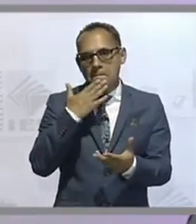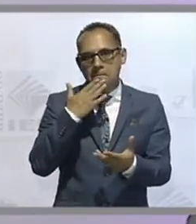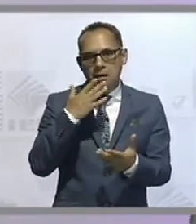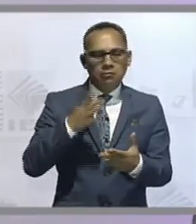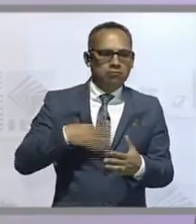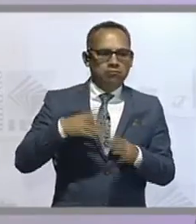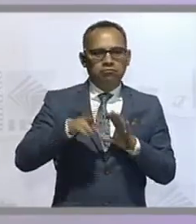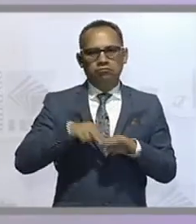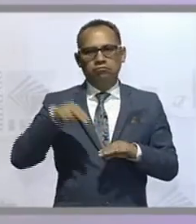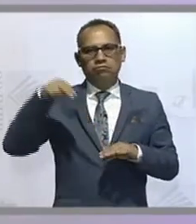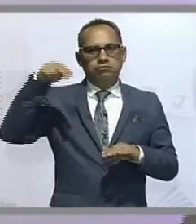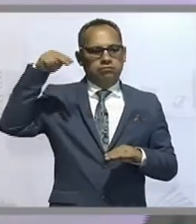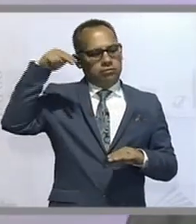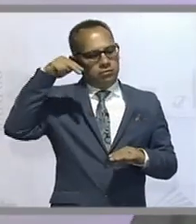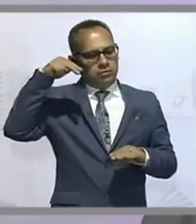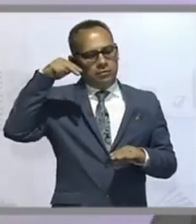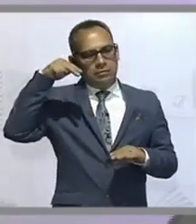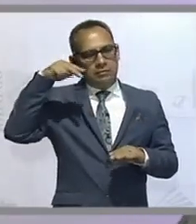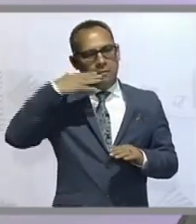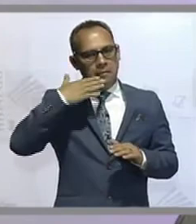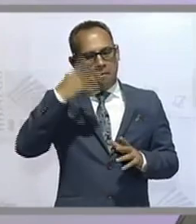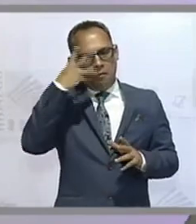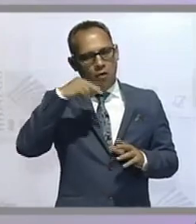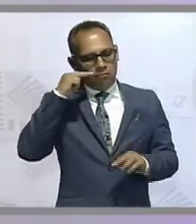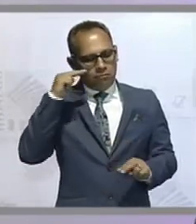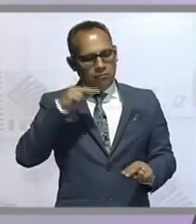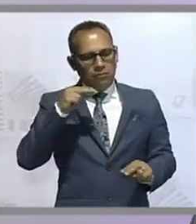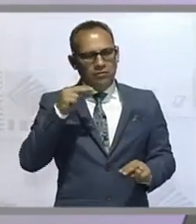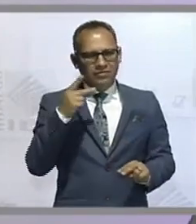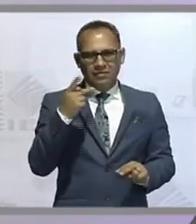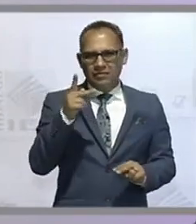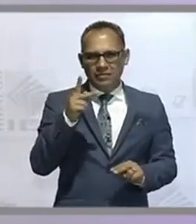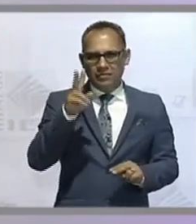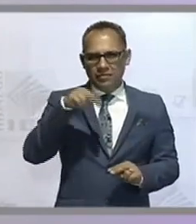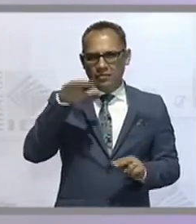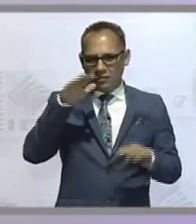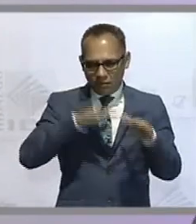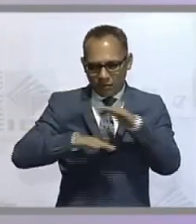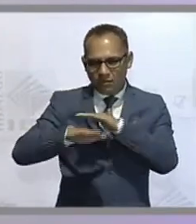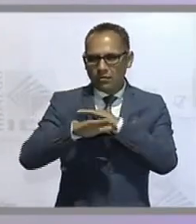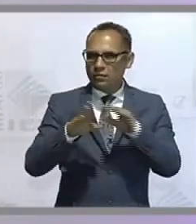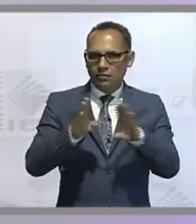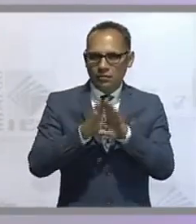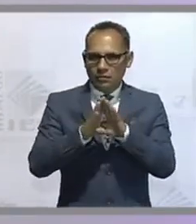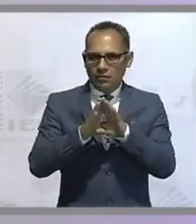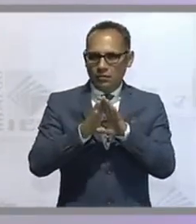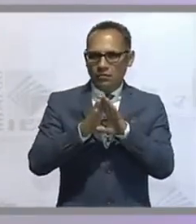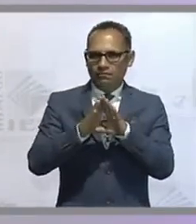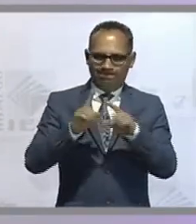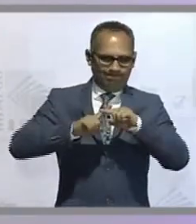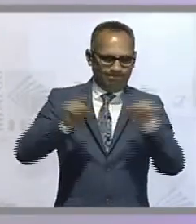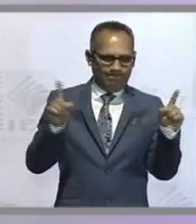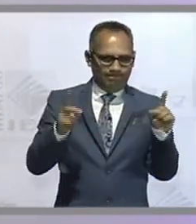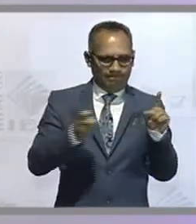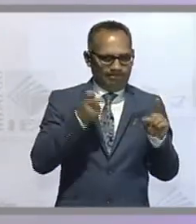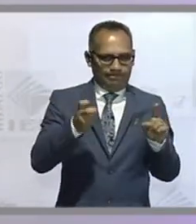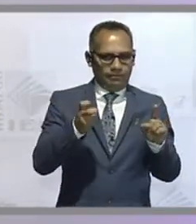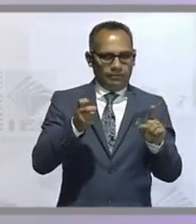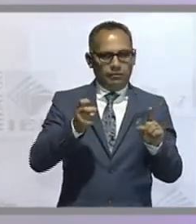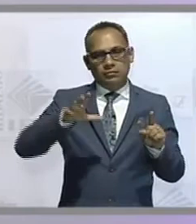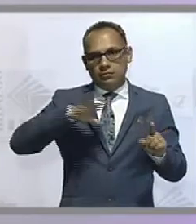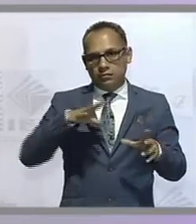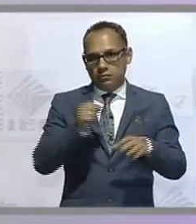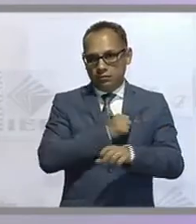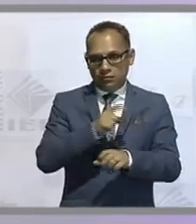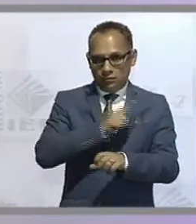podemos plantear situaciones que son totalmente diferentes a las que se vive tenemos que cambiar las circunstancias de